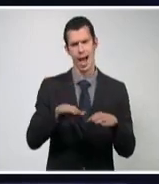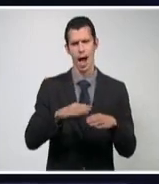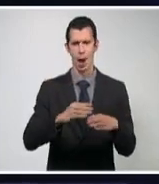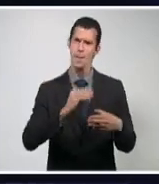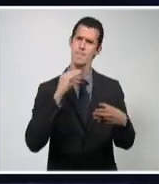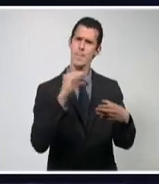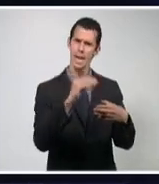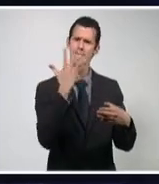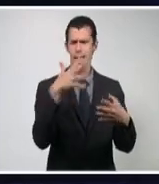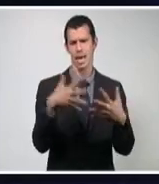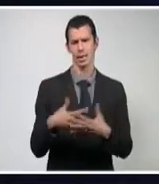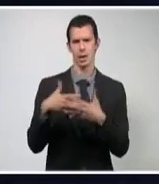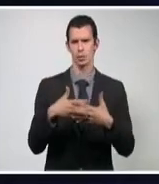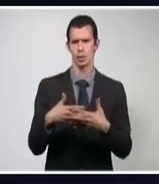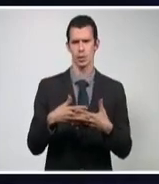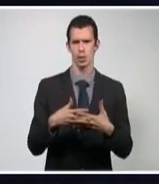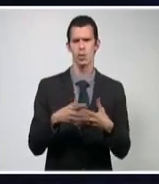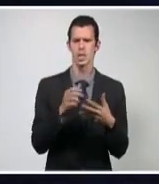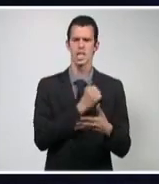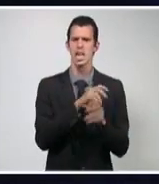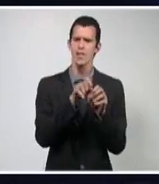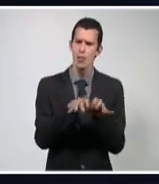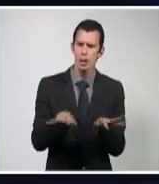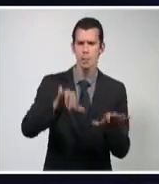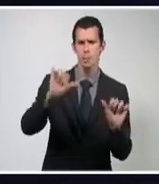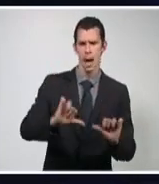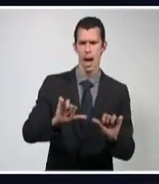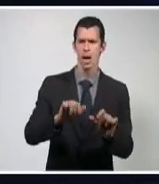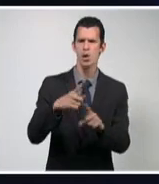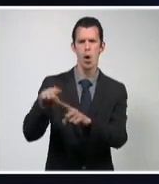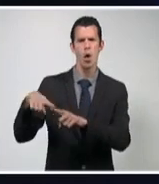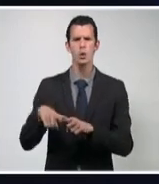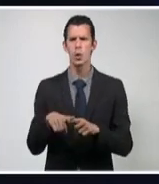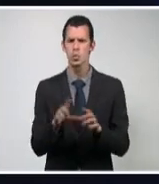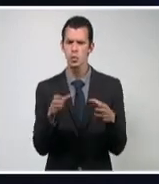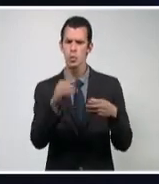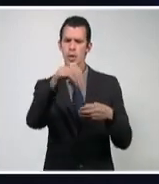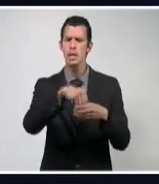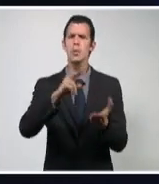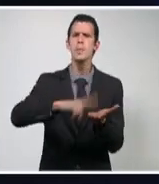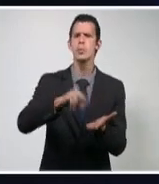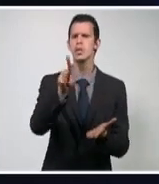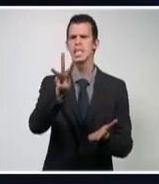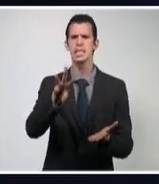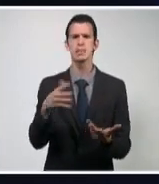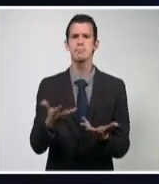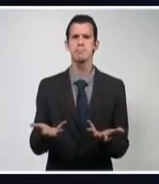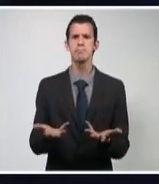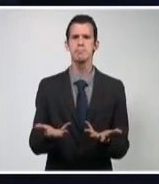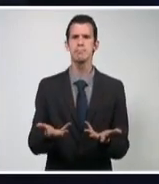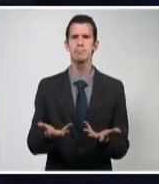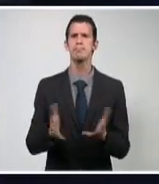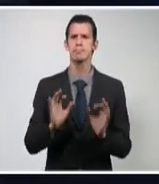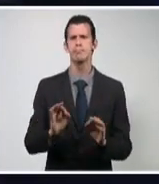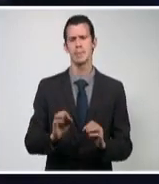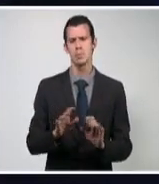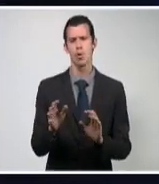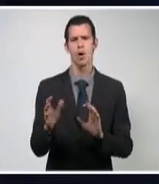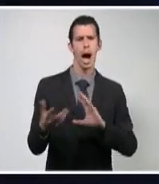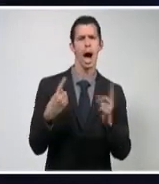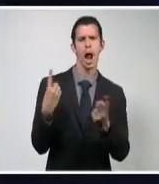cada uno, casi otro para contarlo en algunos de estos espacios digitales que están pagados desde el exterior, atendiendo a esta